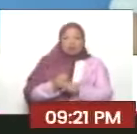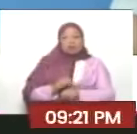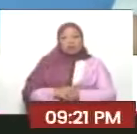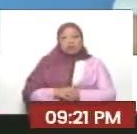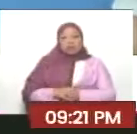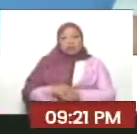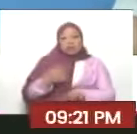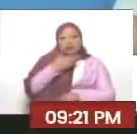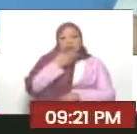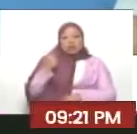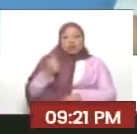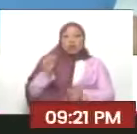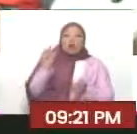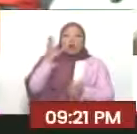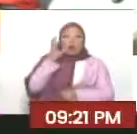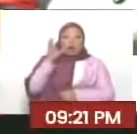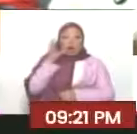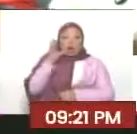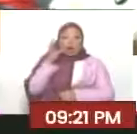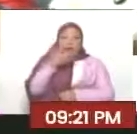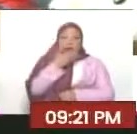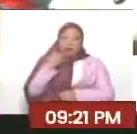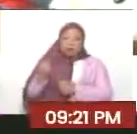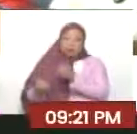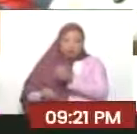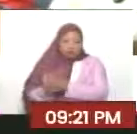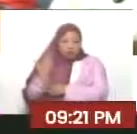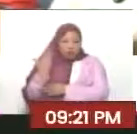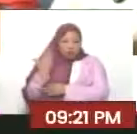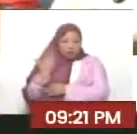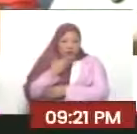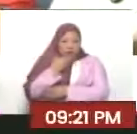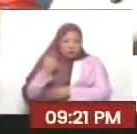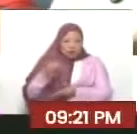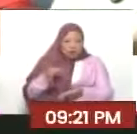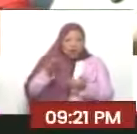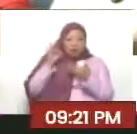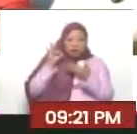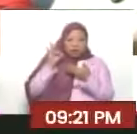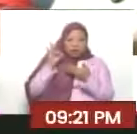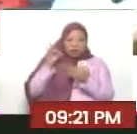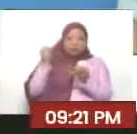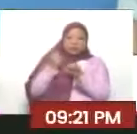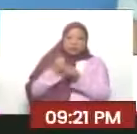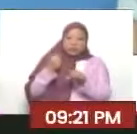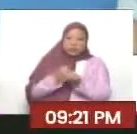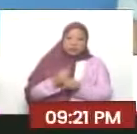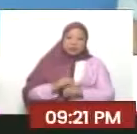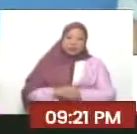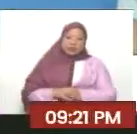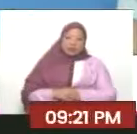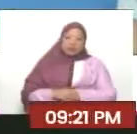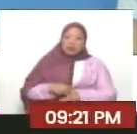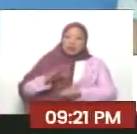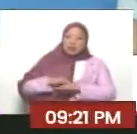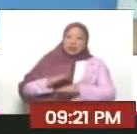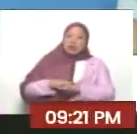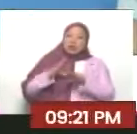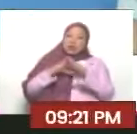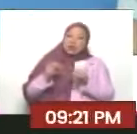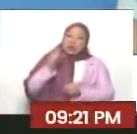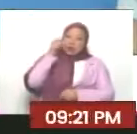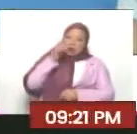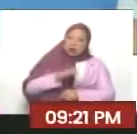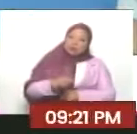golfeado, como el mejor cacao, como la mejor flor, el mejor café. Y ha sido un trabajo, presidente, que ha convocado a todo